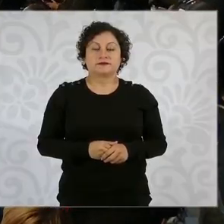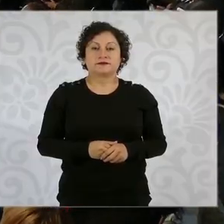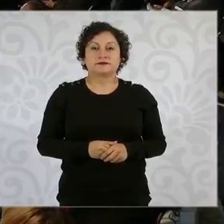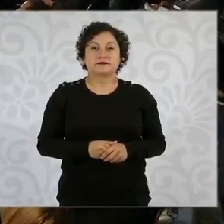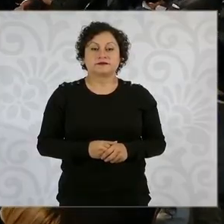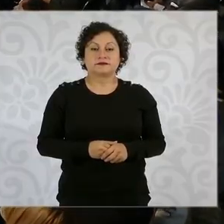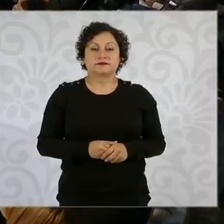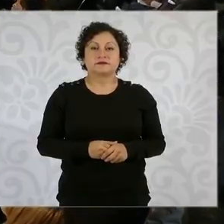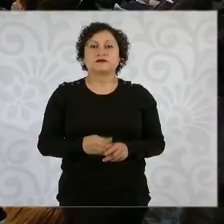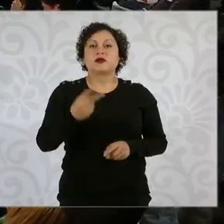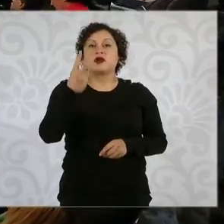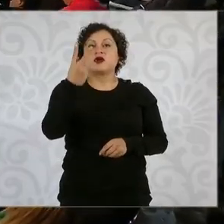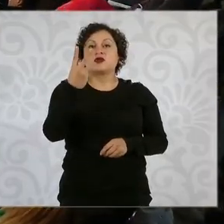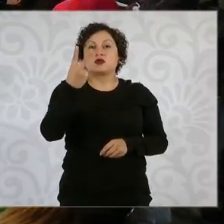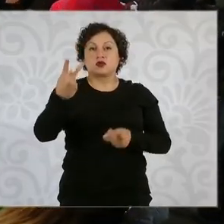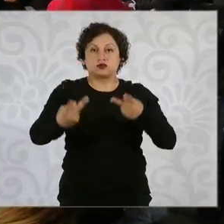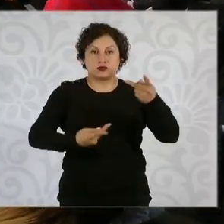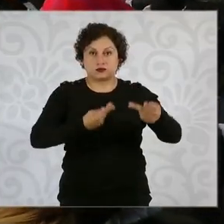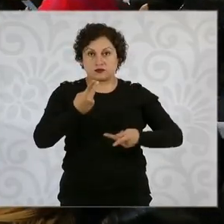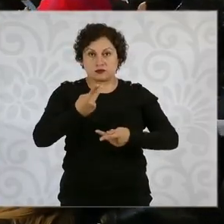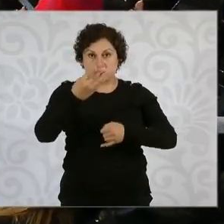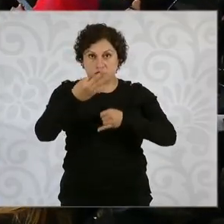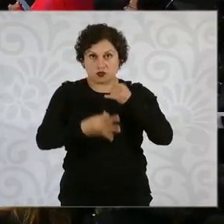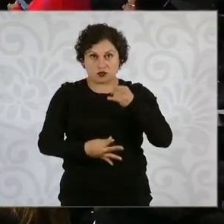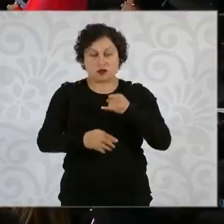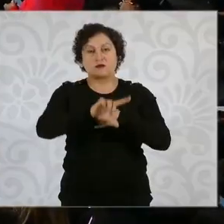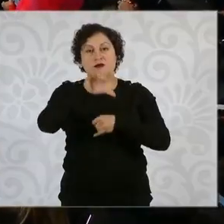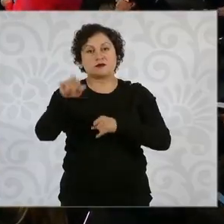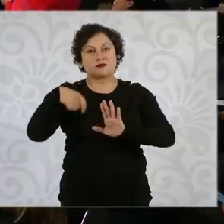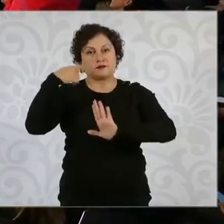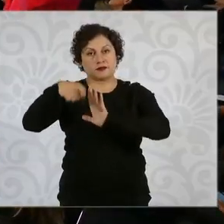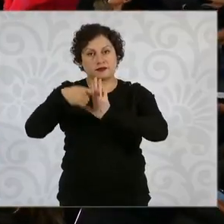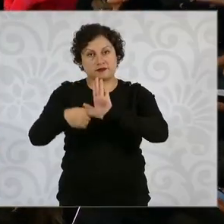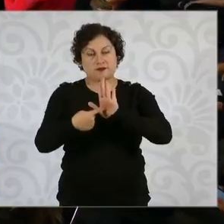Voy a tomar 2 preguntas más y luego pasamos el video.